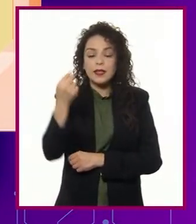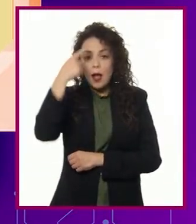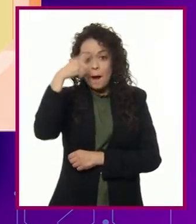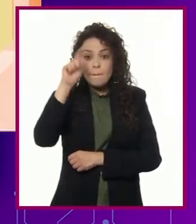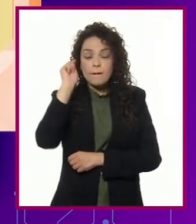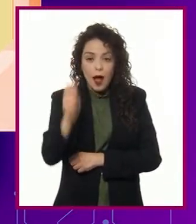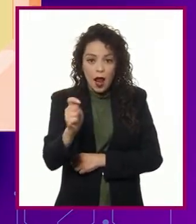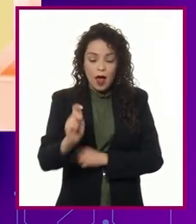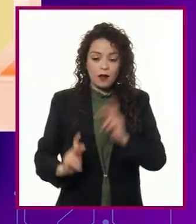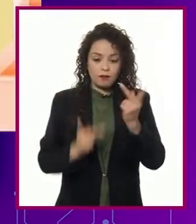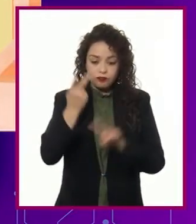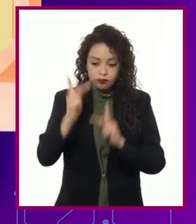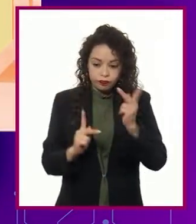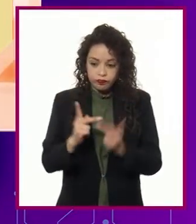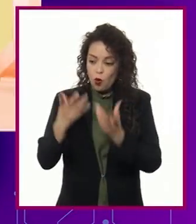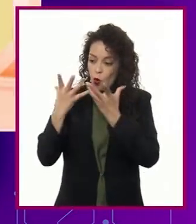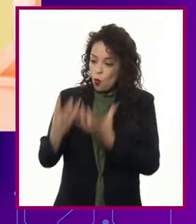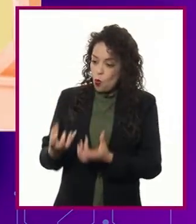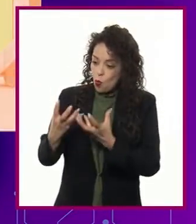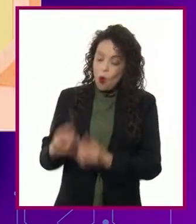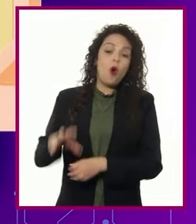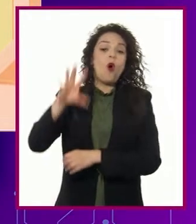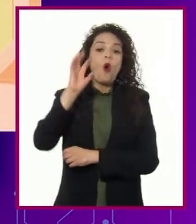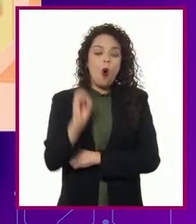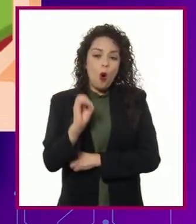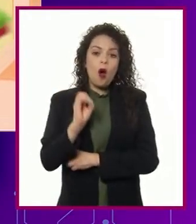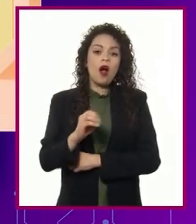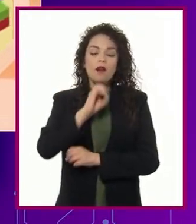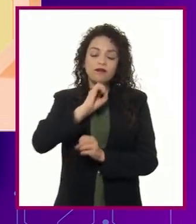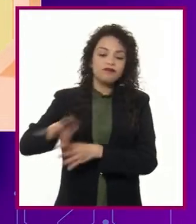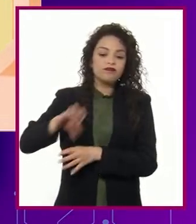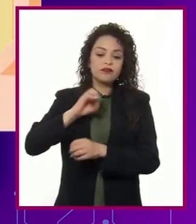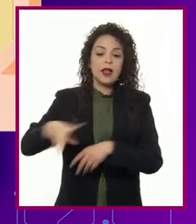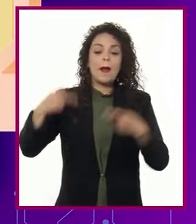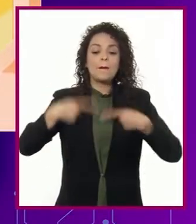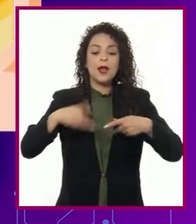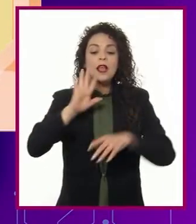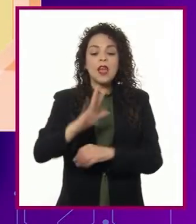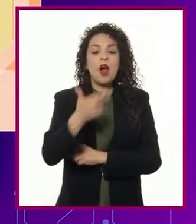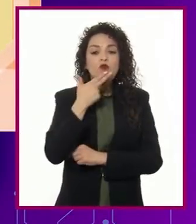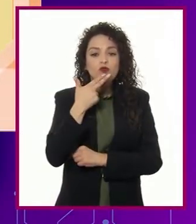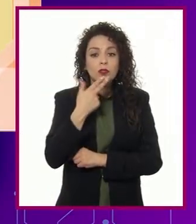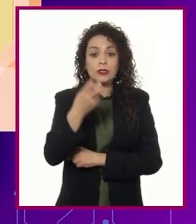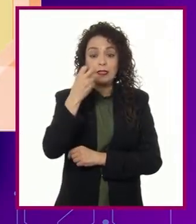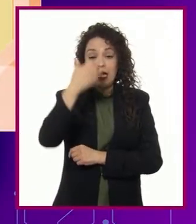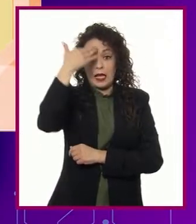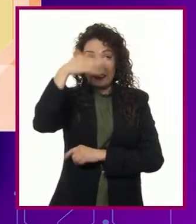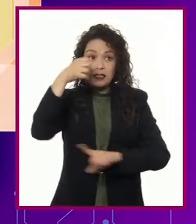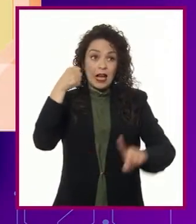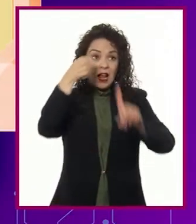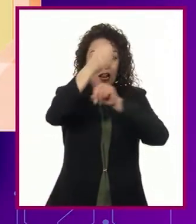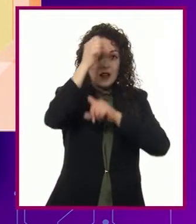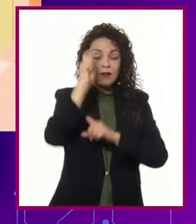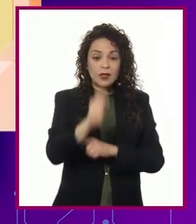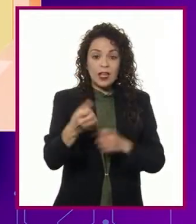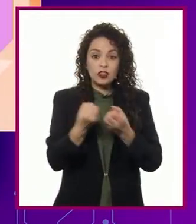lo que consume y desecha una persona. Con ello, se conoce el impacto de la sociedad en el medio